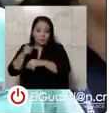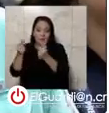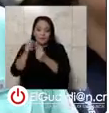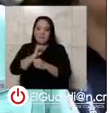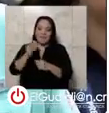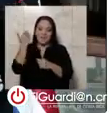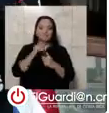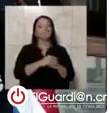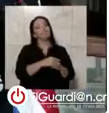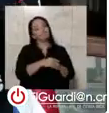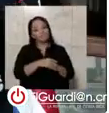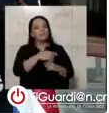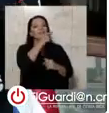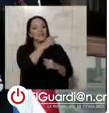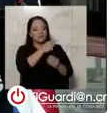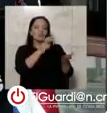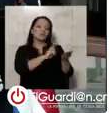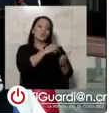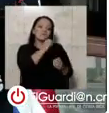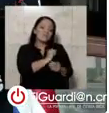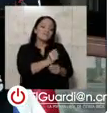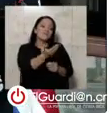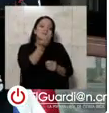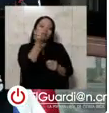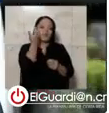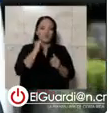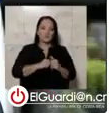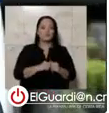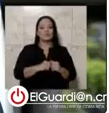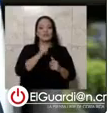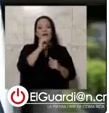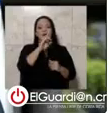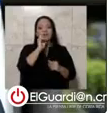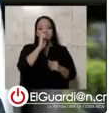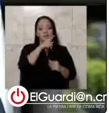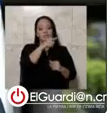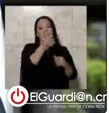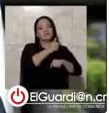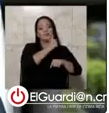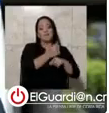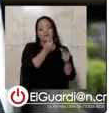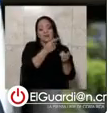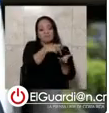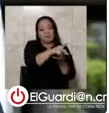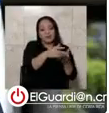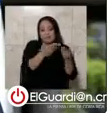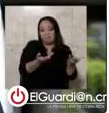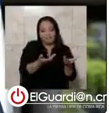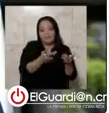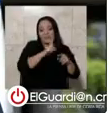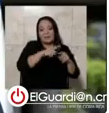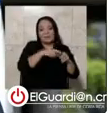vieja también. Sí, esos son concesiones viejas que están corriendo, donde la ARECEP establece cómo se paga y se calcula con base en el